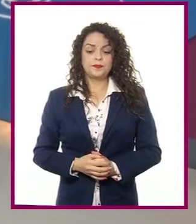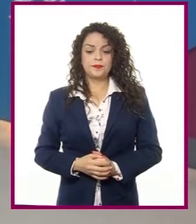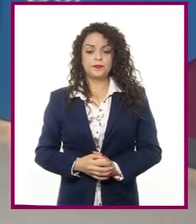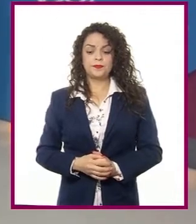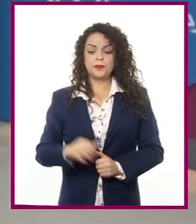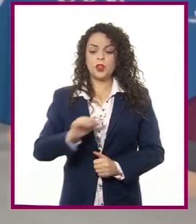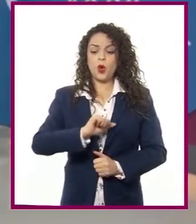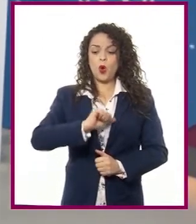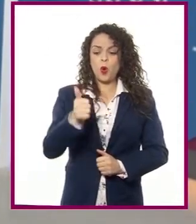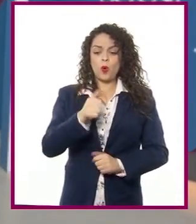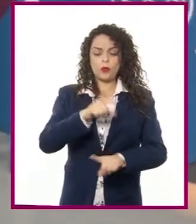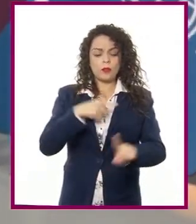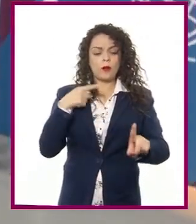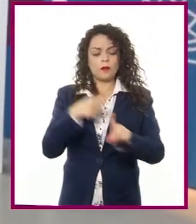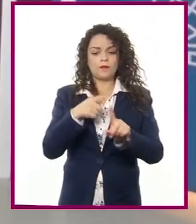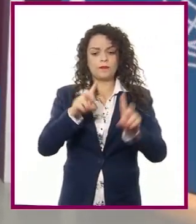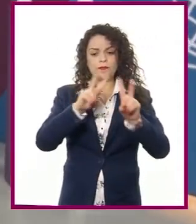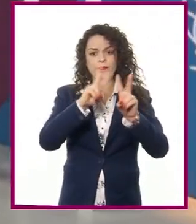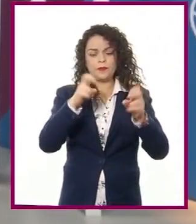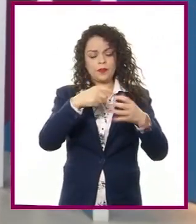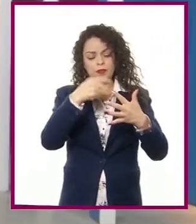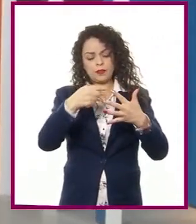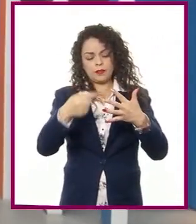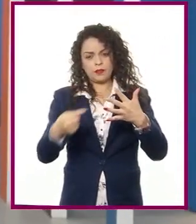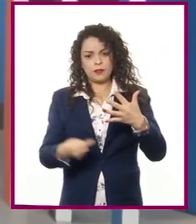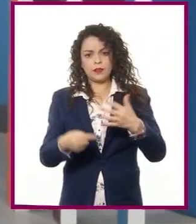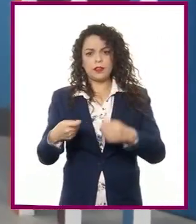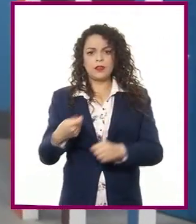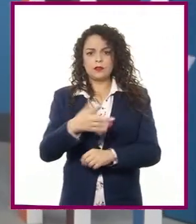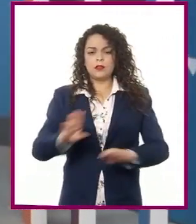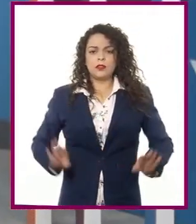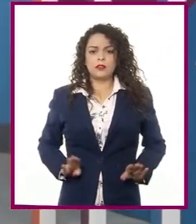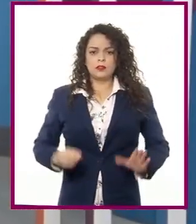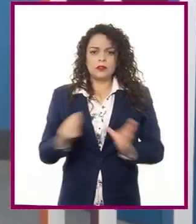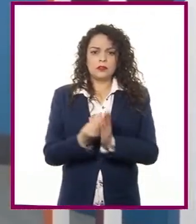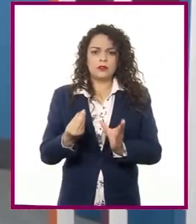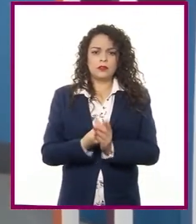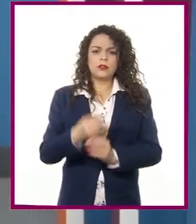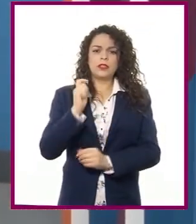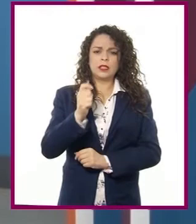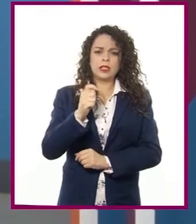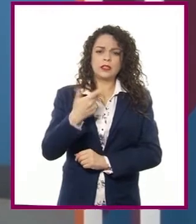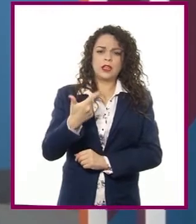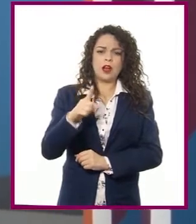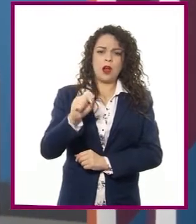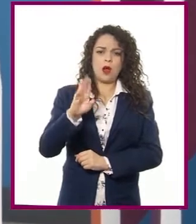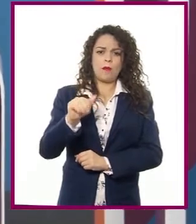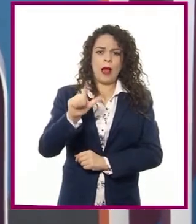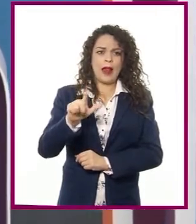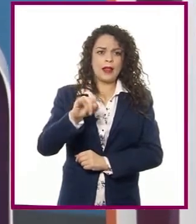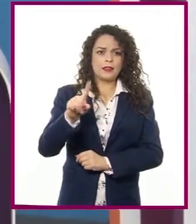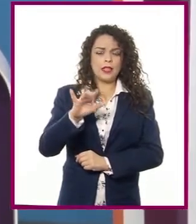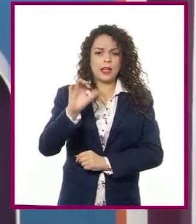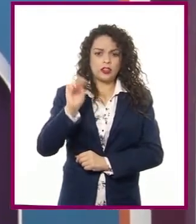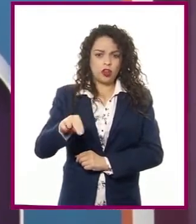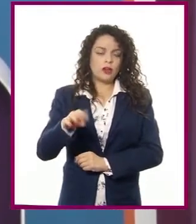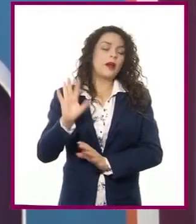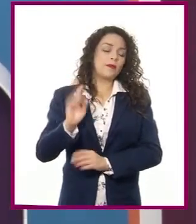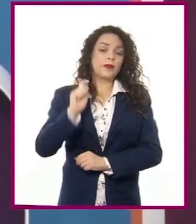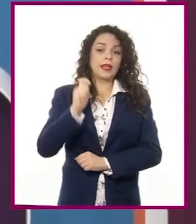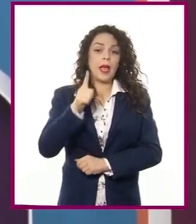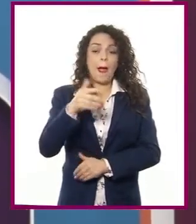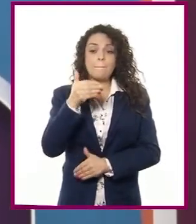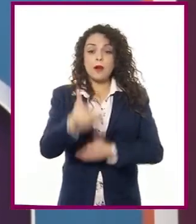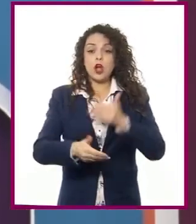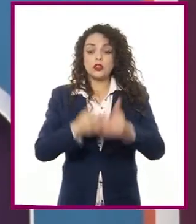¿Qué otros aspectos caracterizan aquello a lo que llamamos globalización? Lo primero que hay que mencionar es que se trata de un proceso que